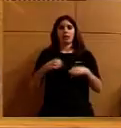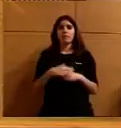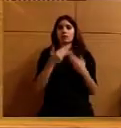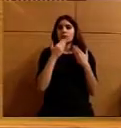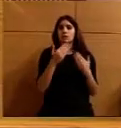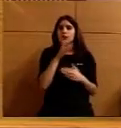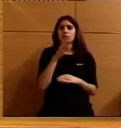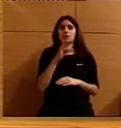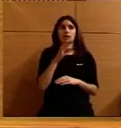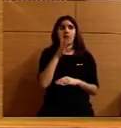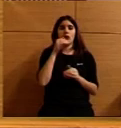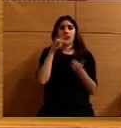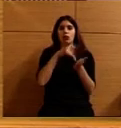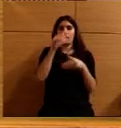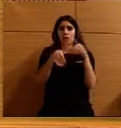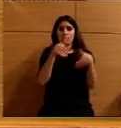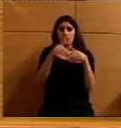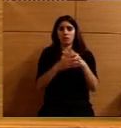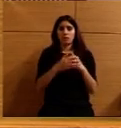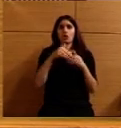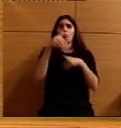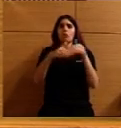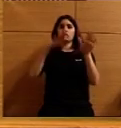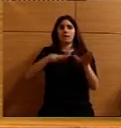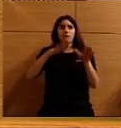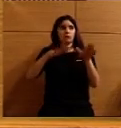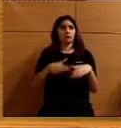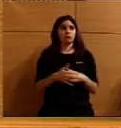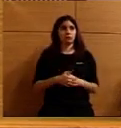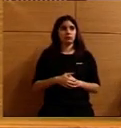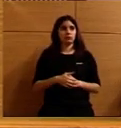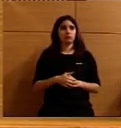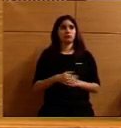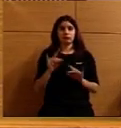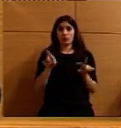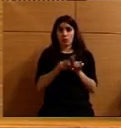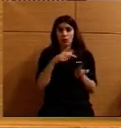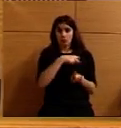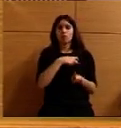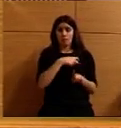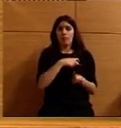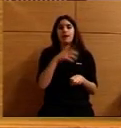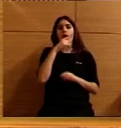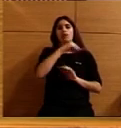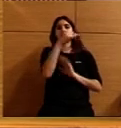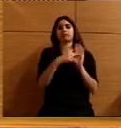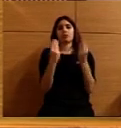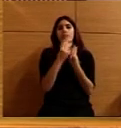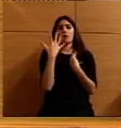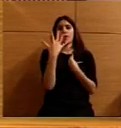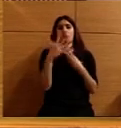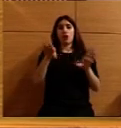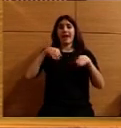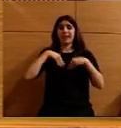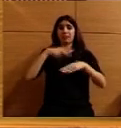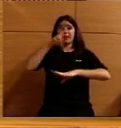Muchas gracias. Pasem a la votació. 108 a favor, no? Entenc com en la comissió. Pues seguim el punt 5. Acceptar la